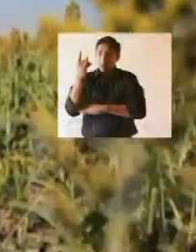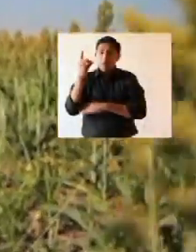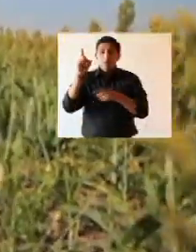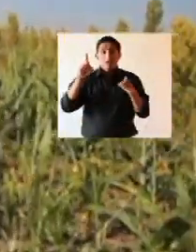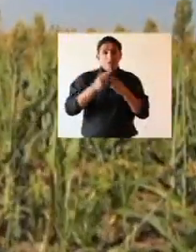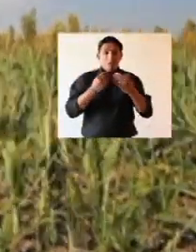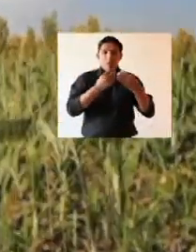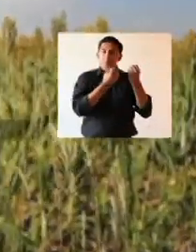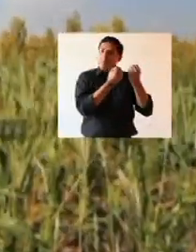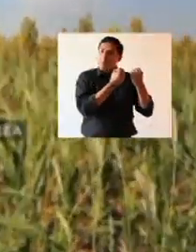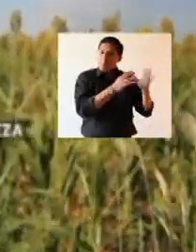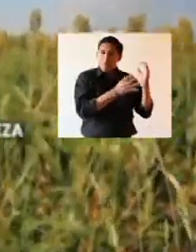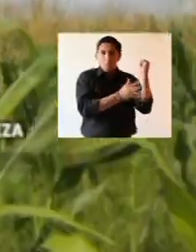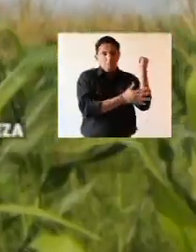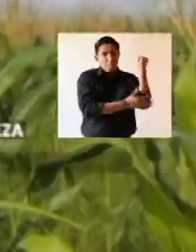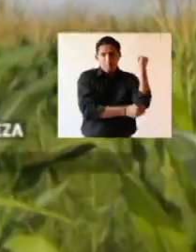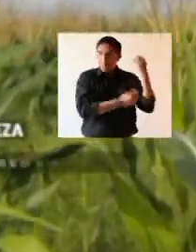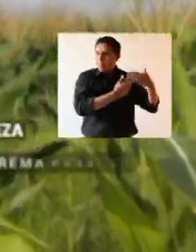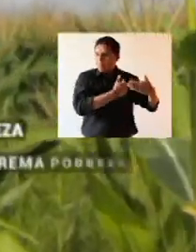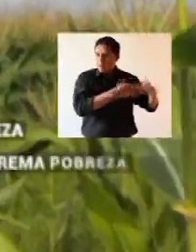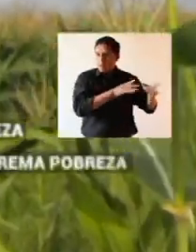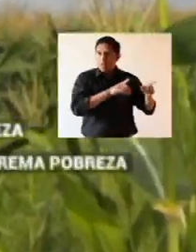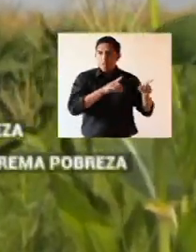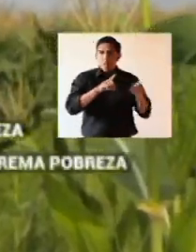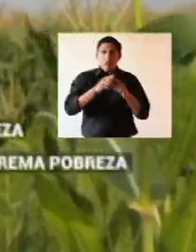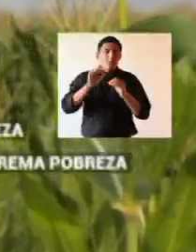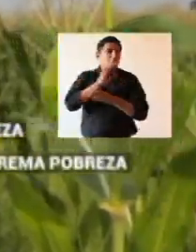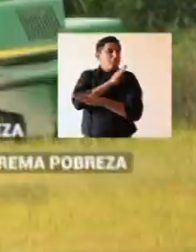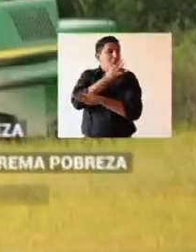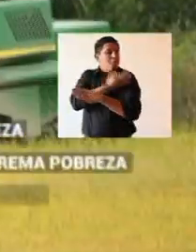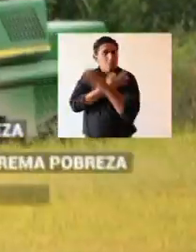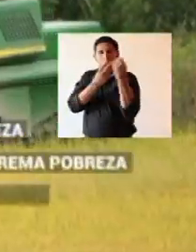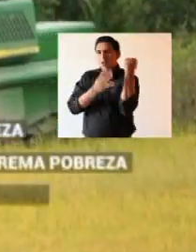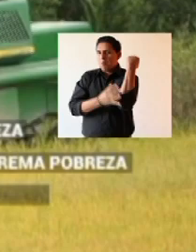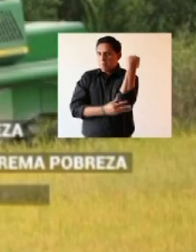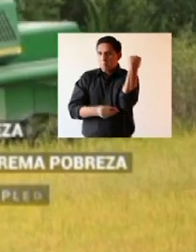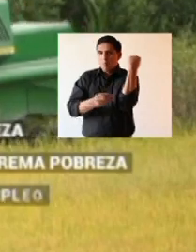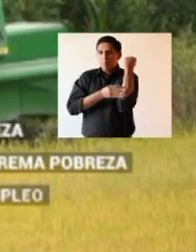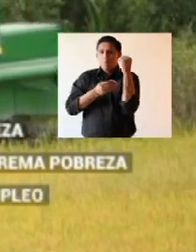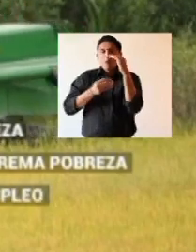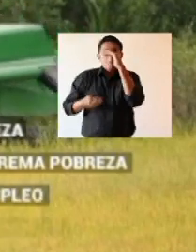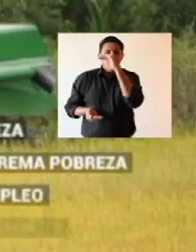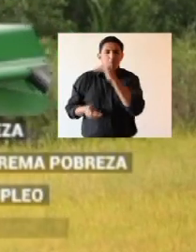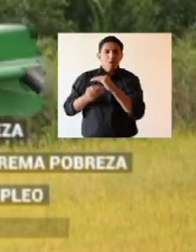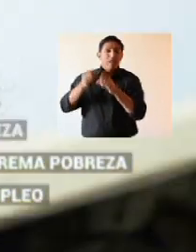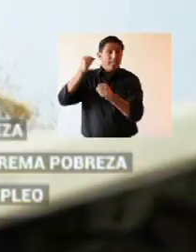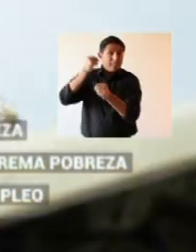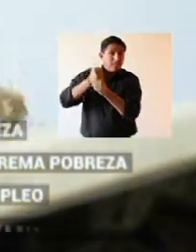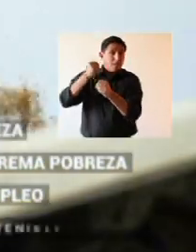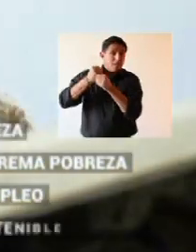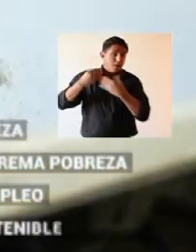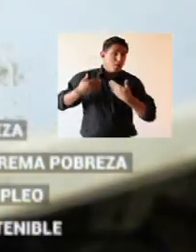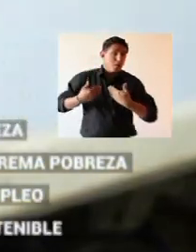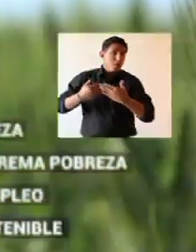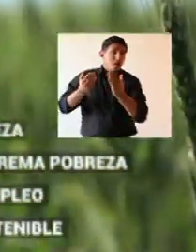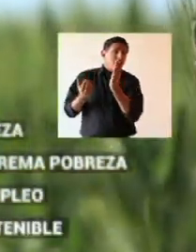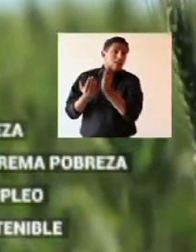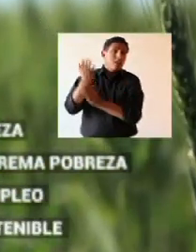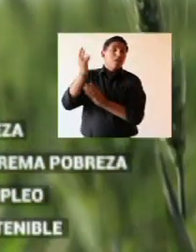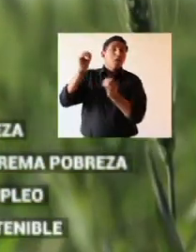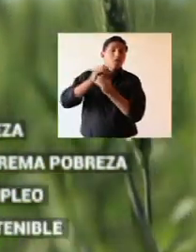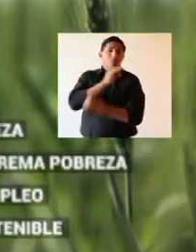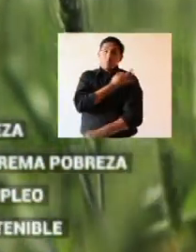salir de la pobreza, erradicar la extrema pobreza, reducir el desempleo y generar crecimientos cada vez más